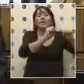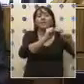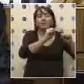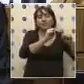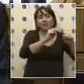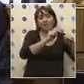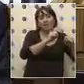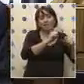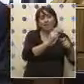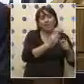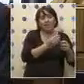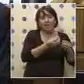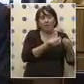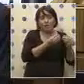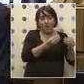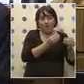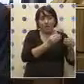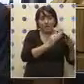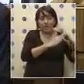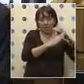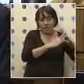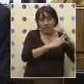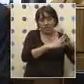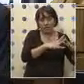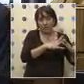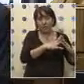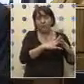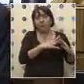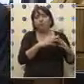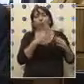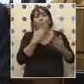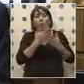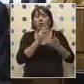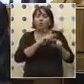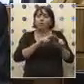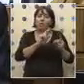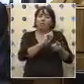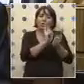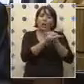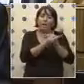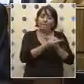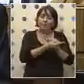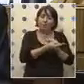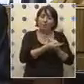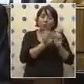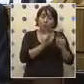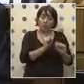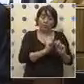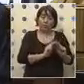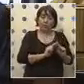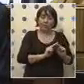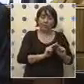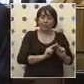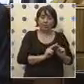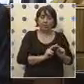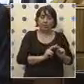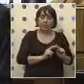bienes raíces. Solamente una cosa. Cuando se hizo un cambio similar a este, lo que se pudo hacer era